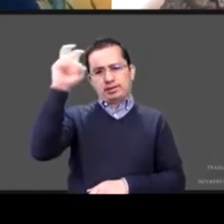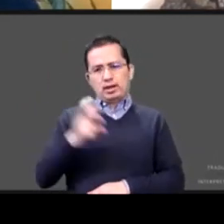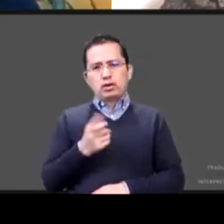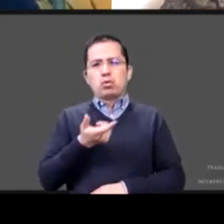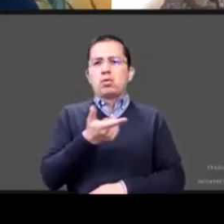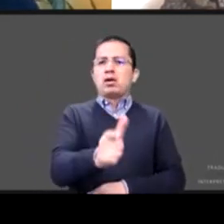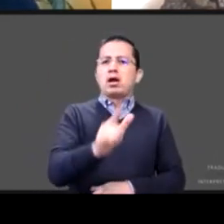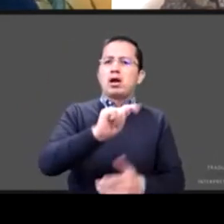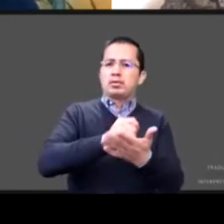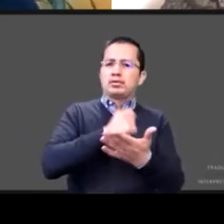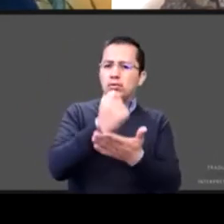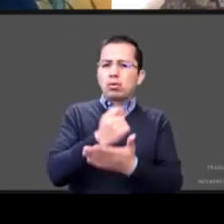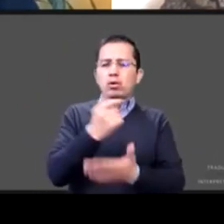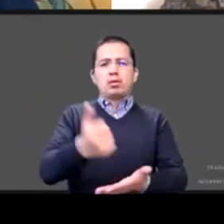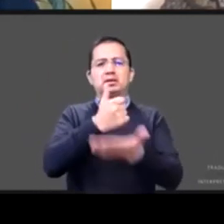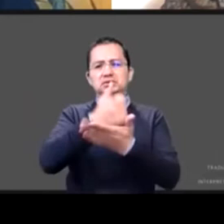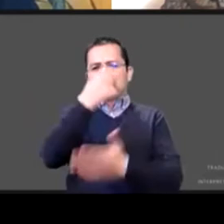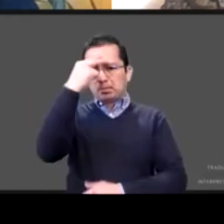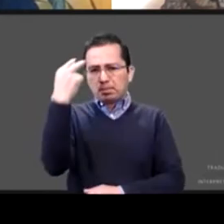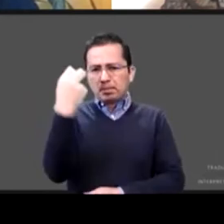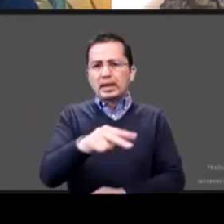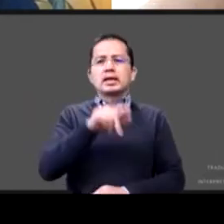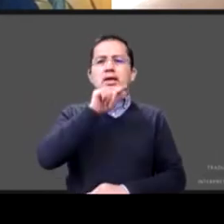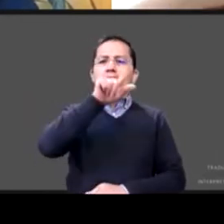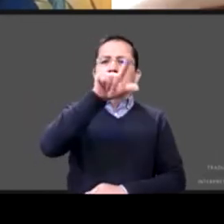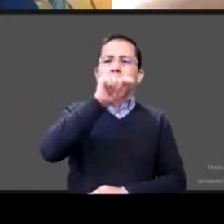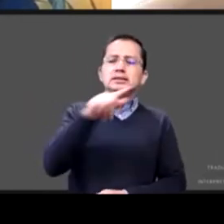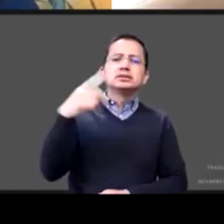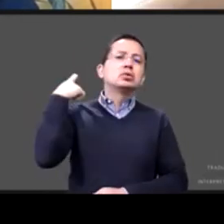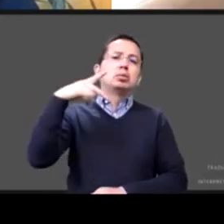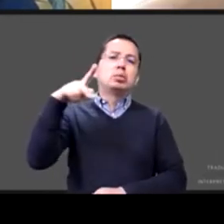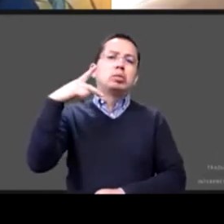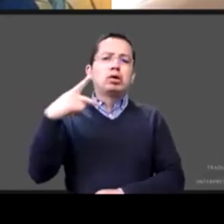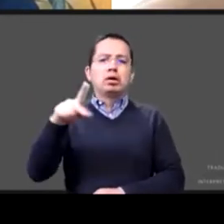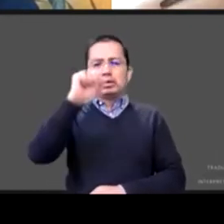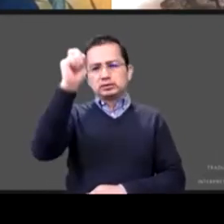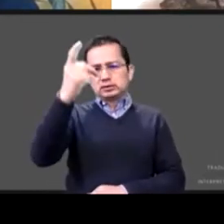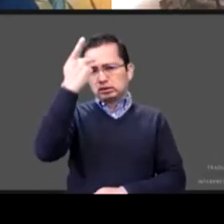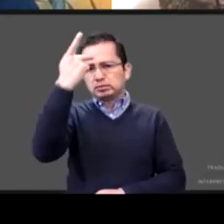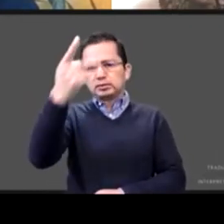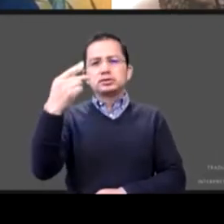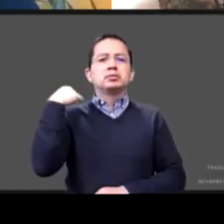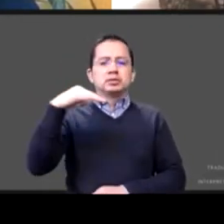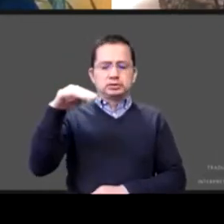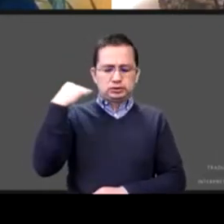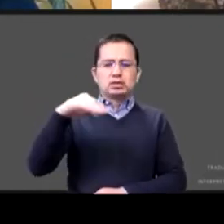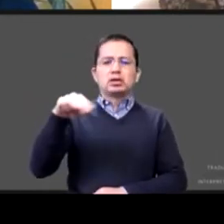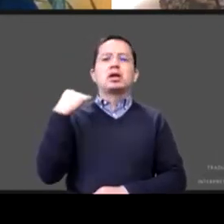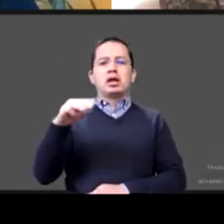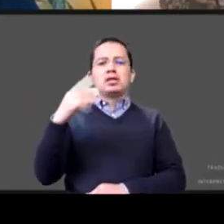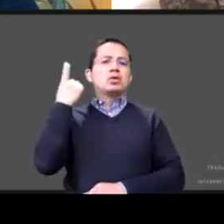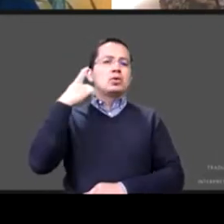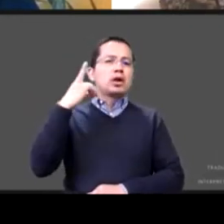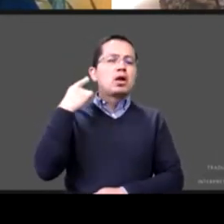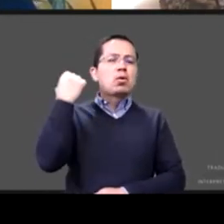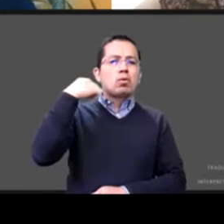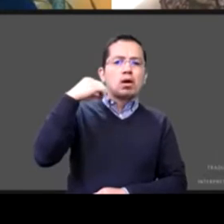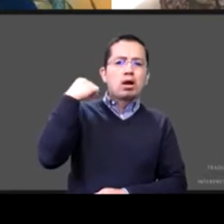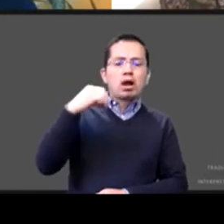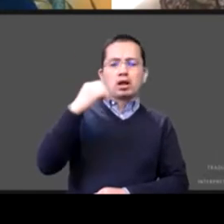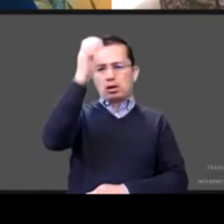de México, Jalisco, Puebla, San Luis Potosí, Michoacán, Durango, Oaxaca, Coahuila, Campeche, todo el